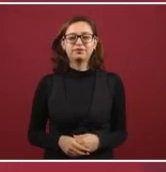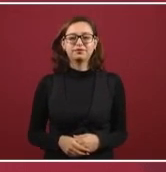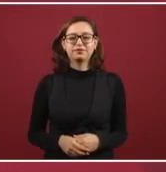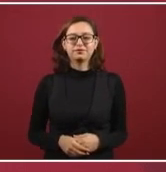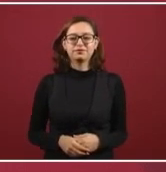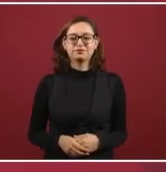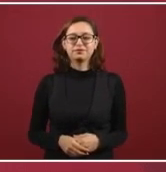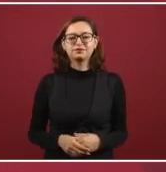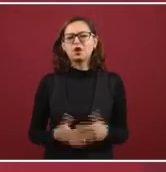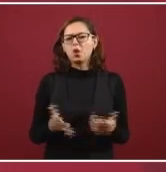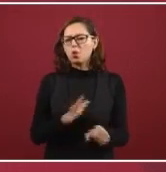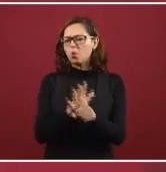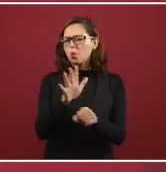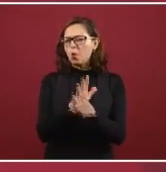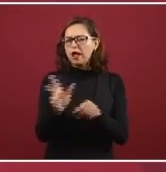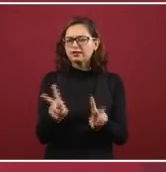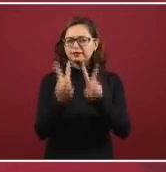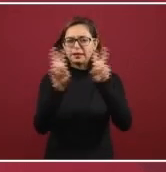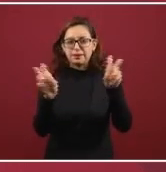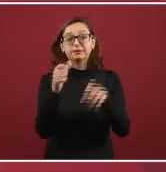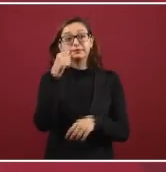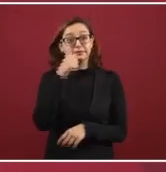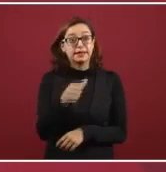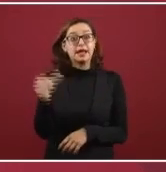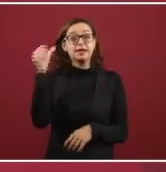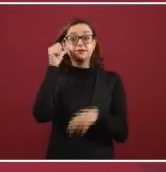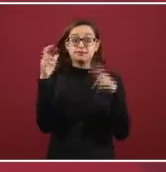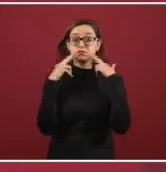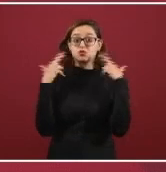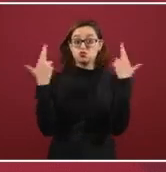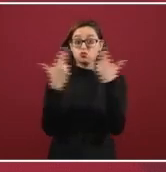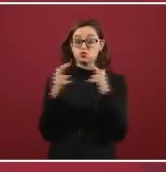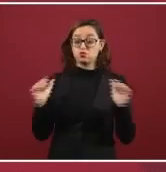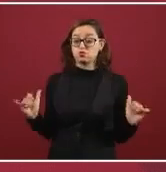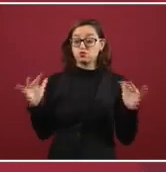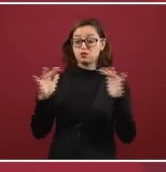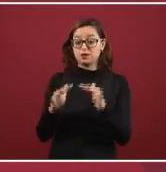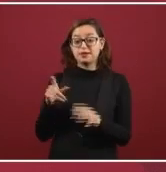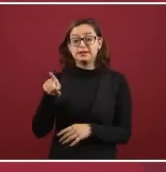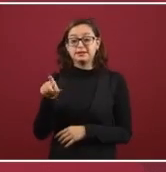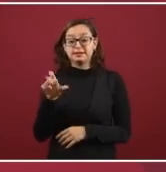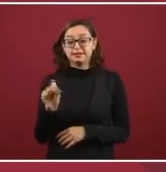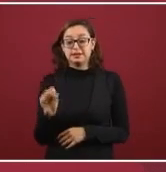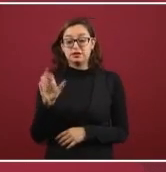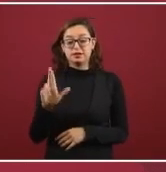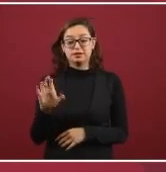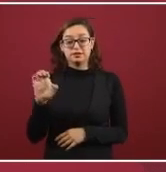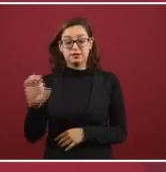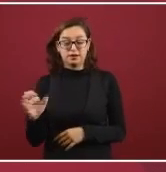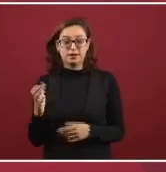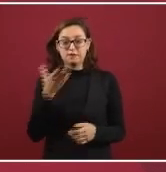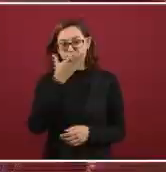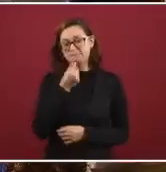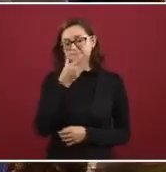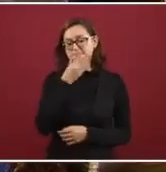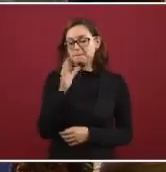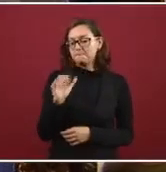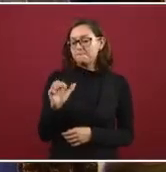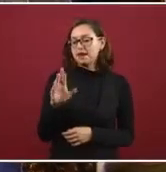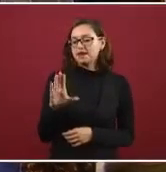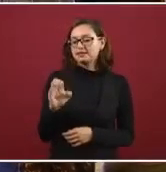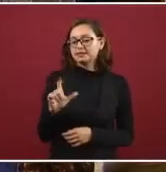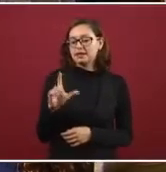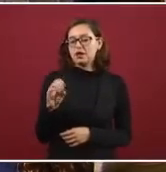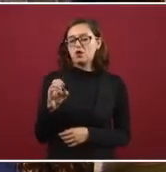que se dio el día de ayer entre el secretario de Relaciones Exteriores, Marcelo Ebrard,